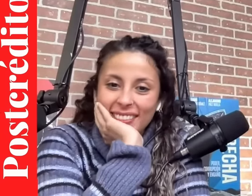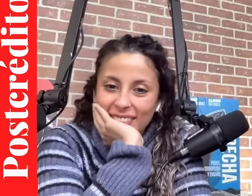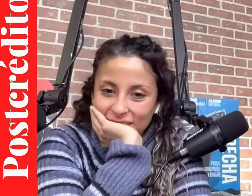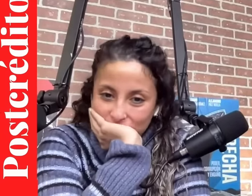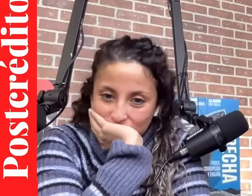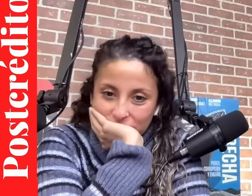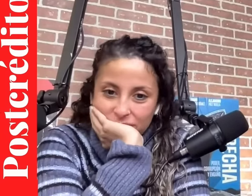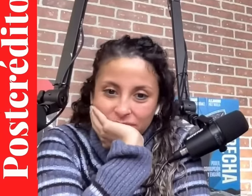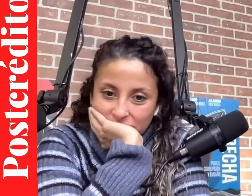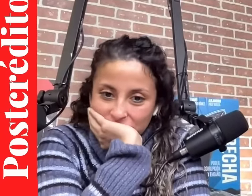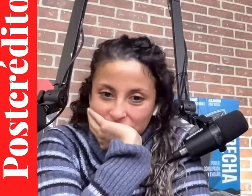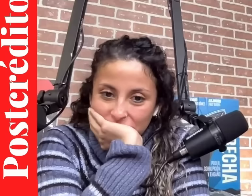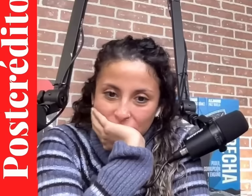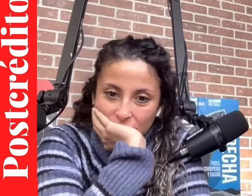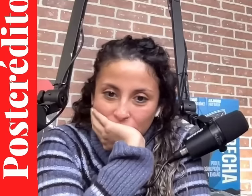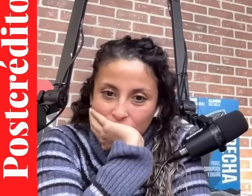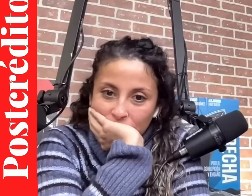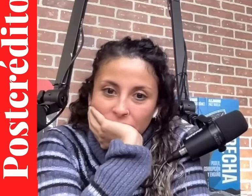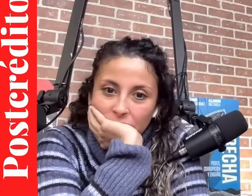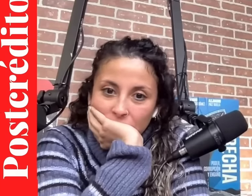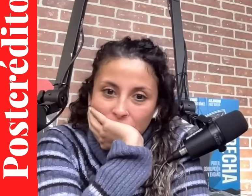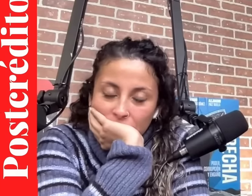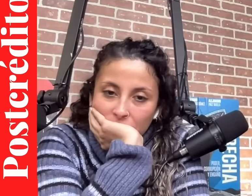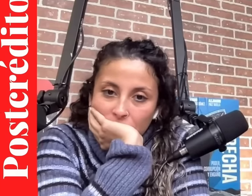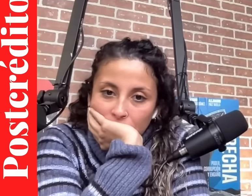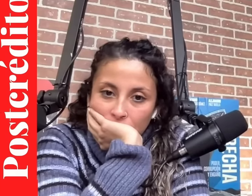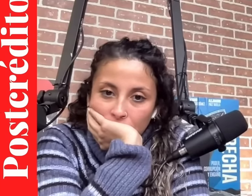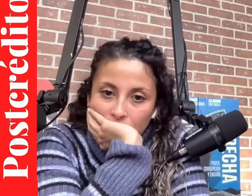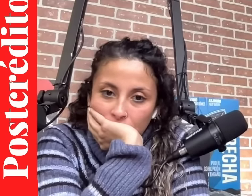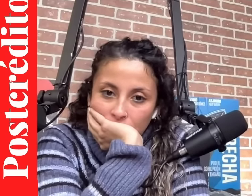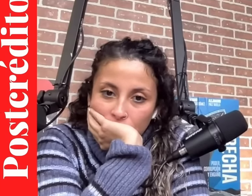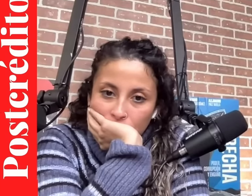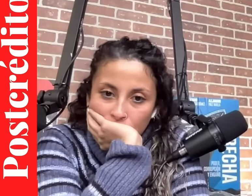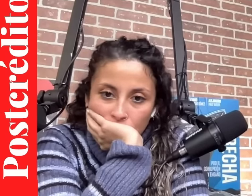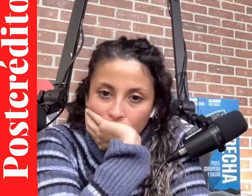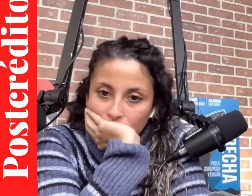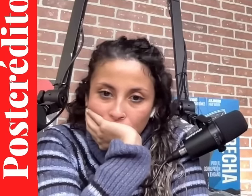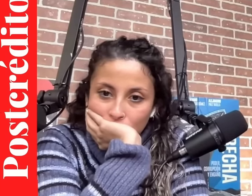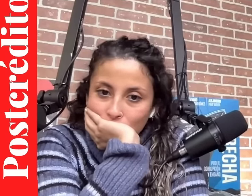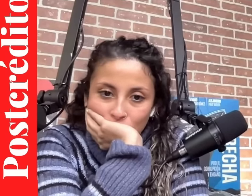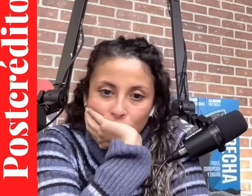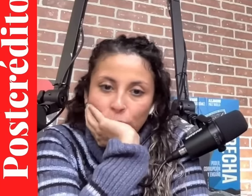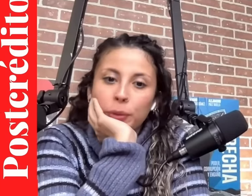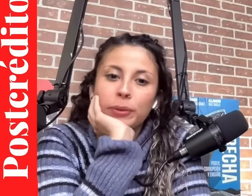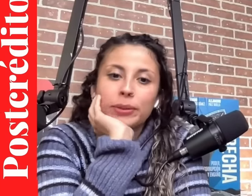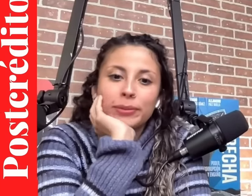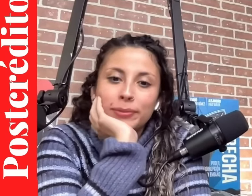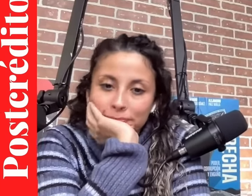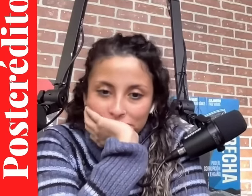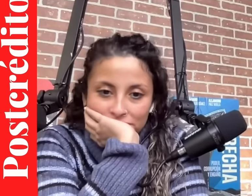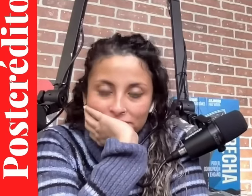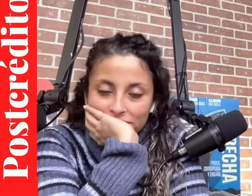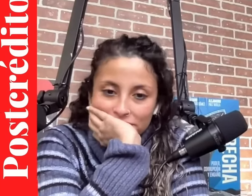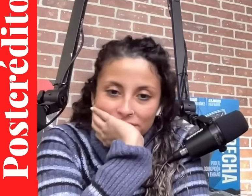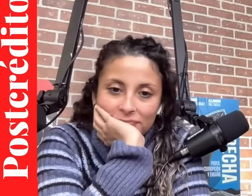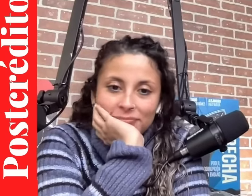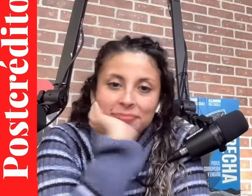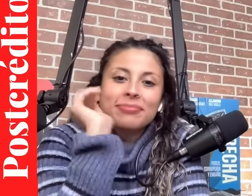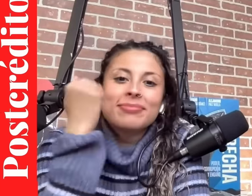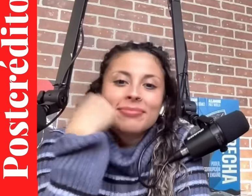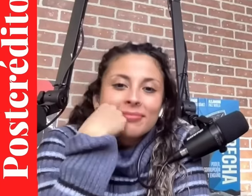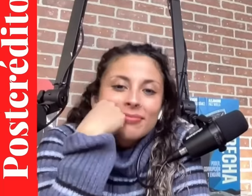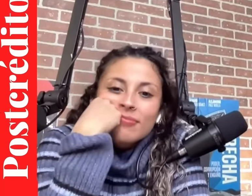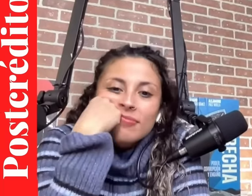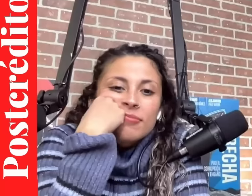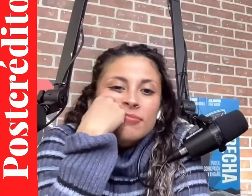chavillo eh dice Angélica Pérez ya iba a ser berrinche no no no aquí estamos 3600 likes y los que